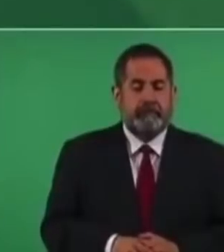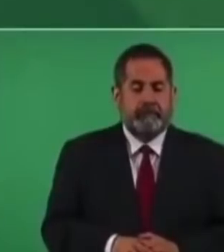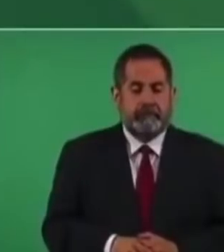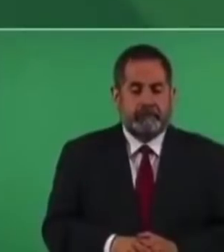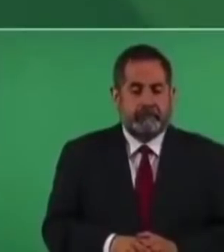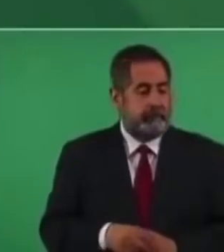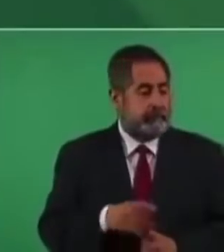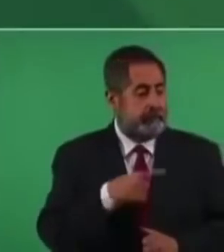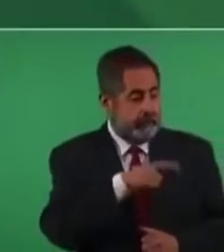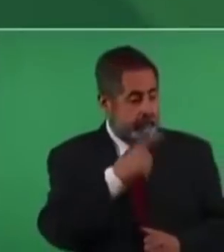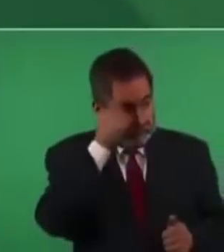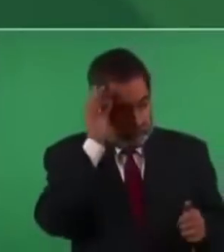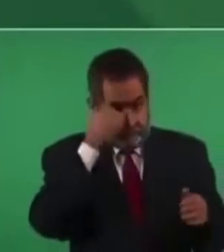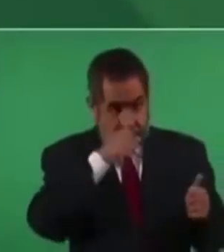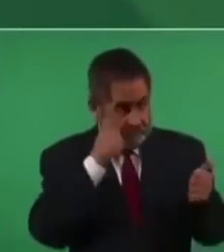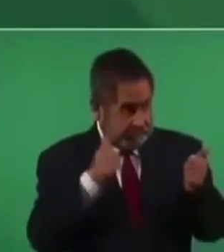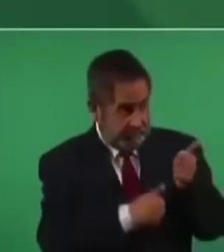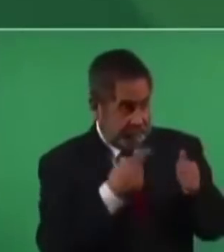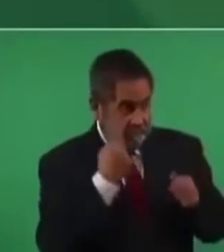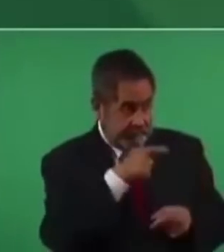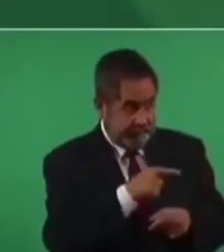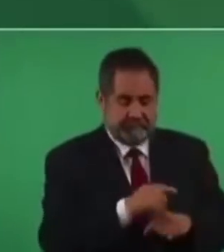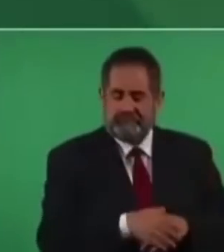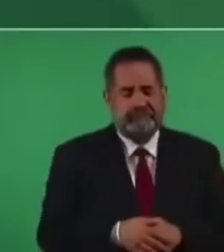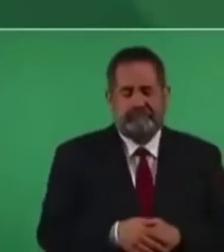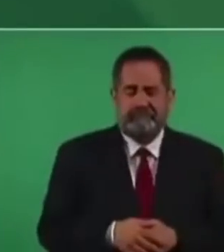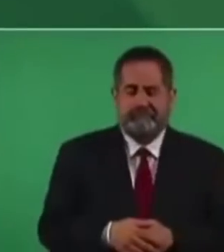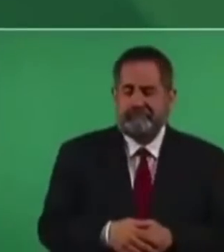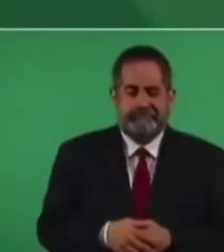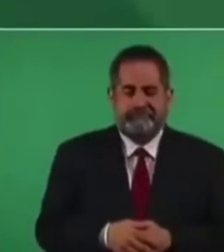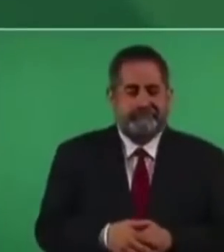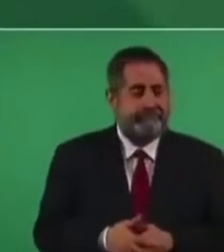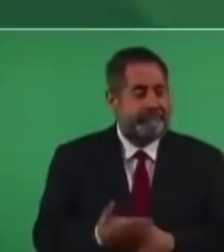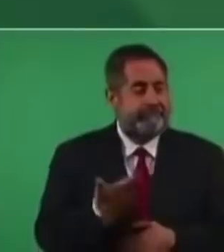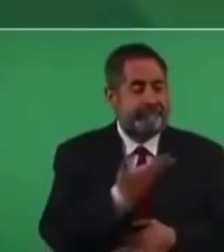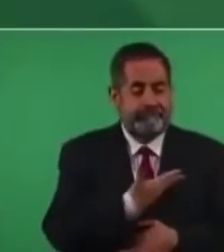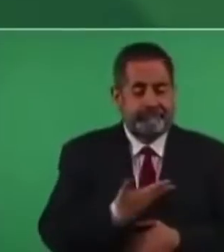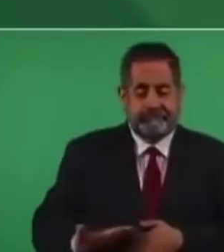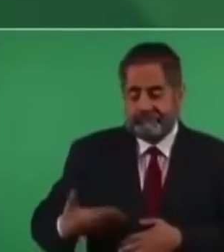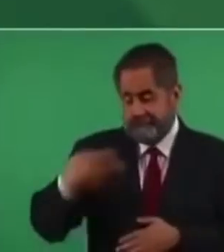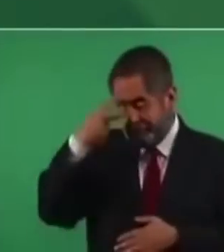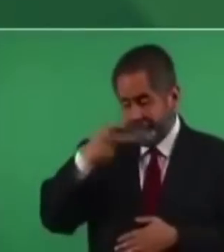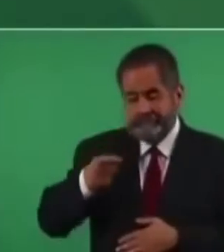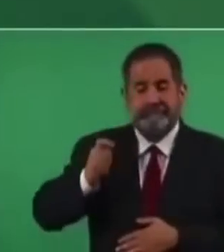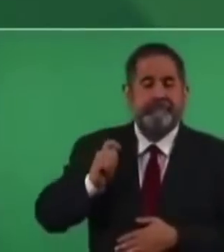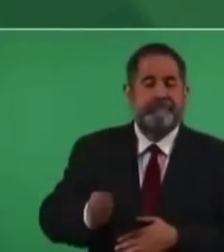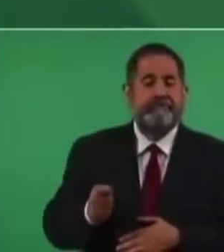su empleado se olvidan que el presidente de mexico